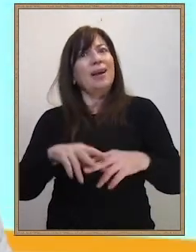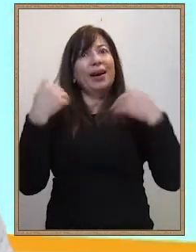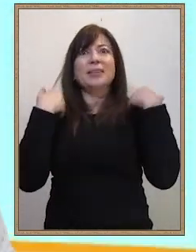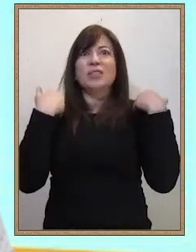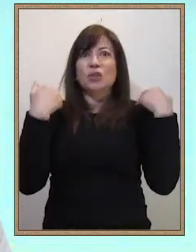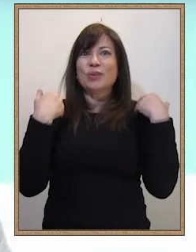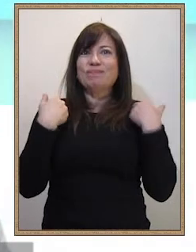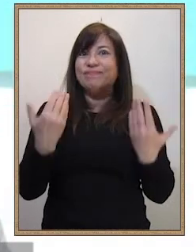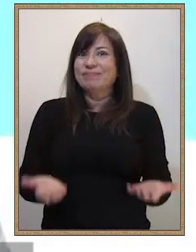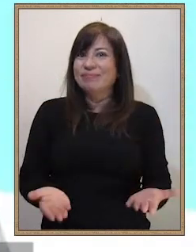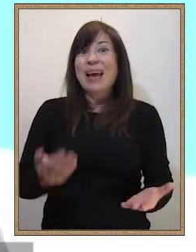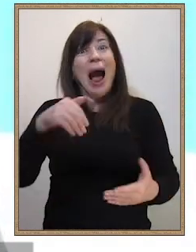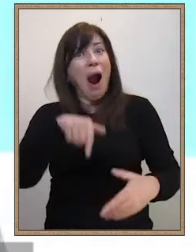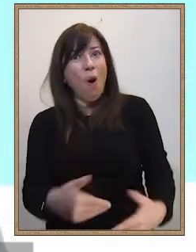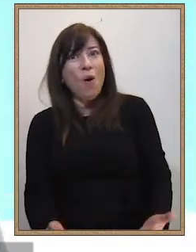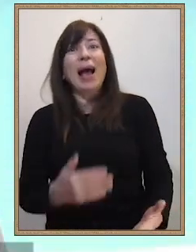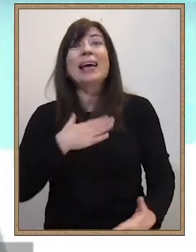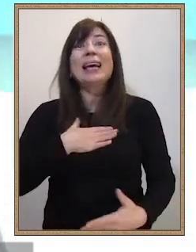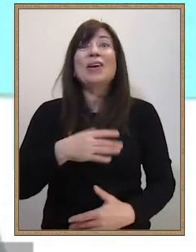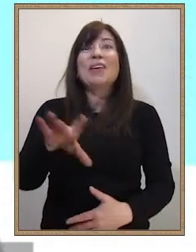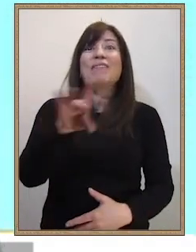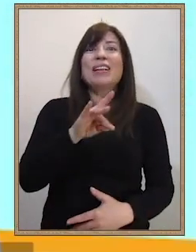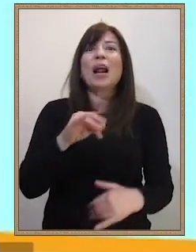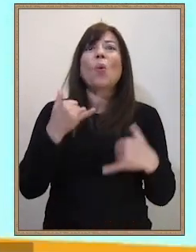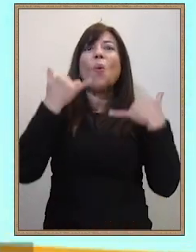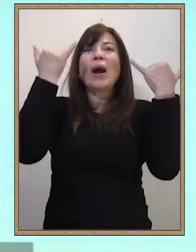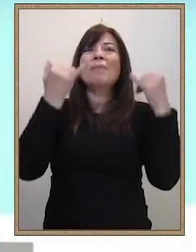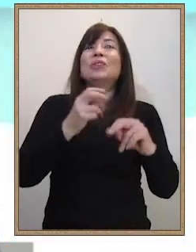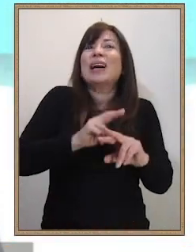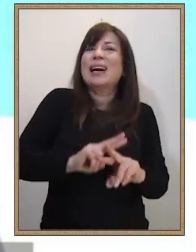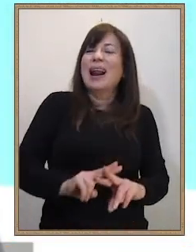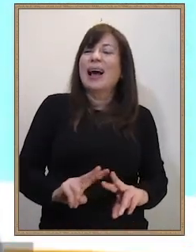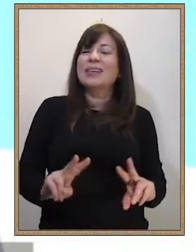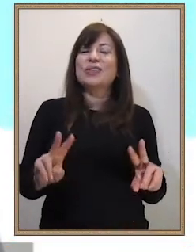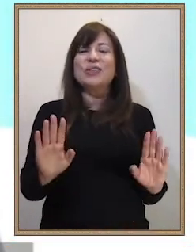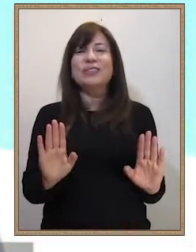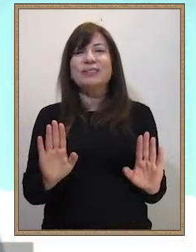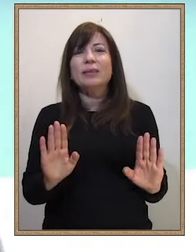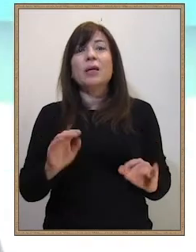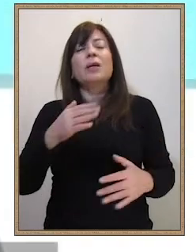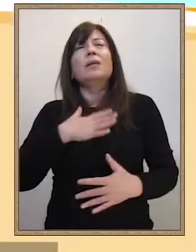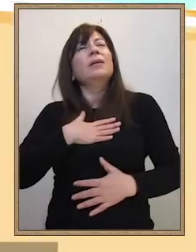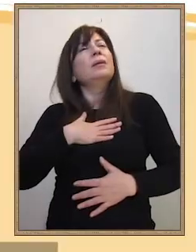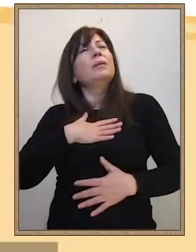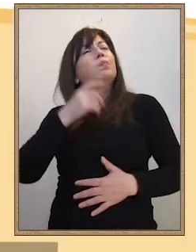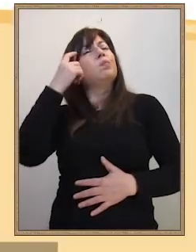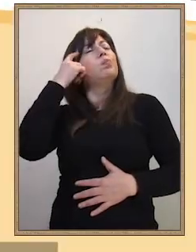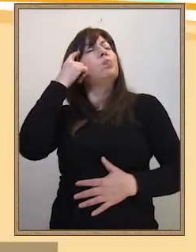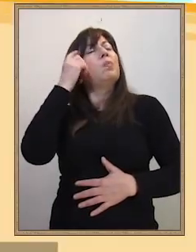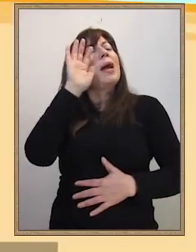ejercicios. Ahora quiero invitarlos a que juguemos a la relajación. Nos vamos a